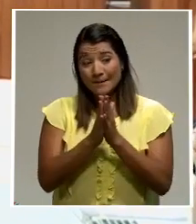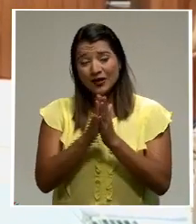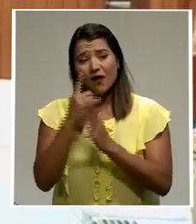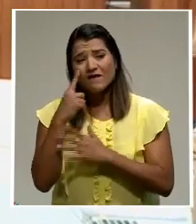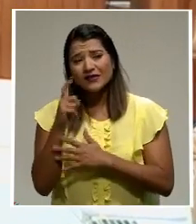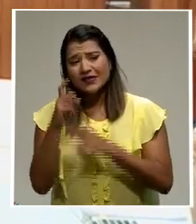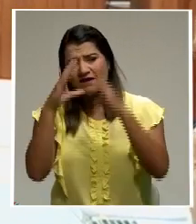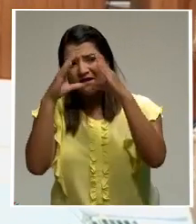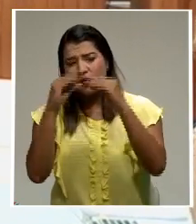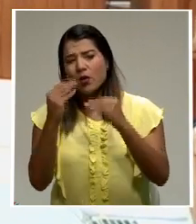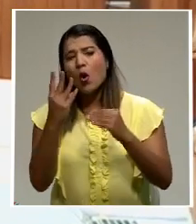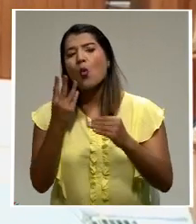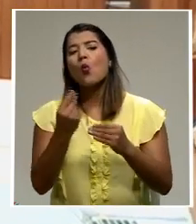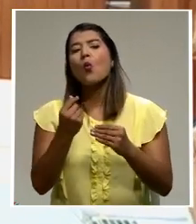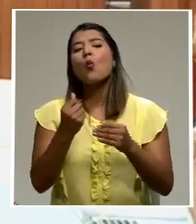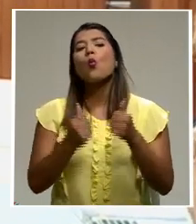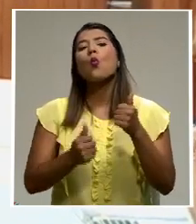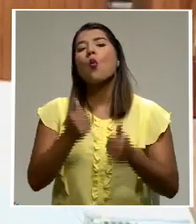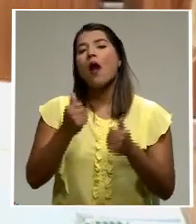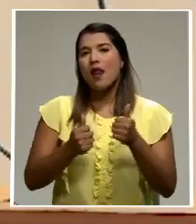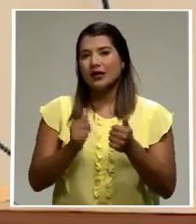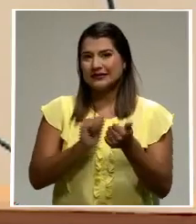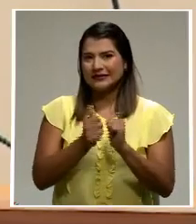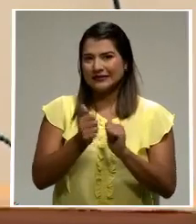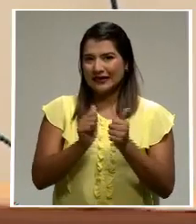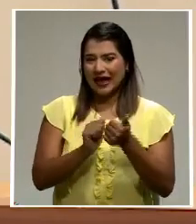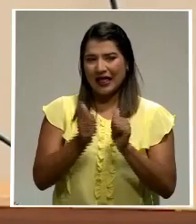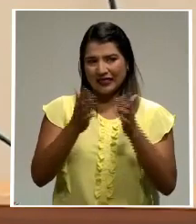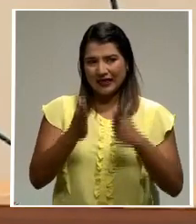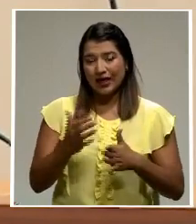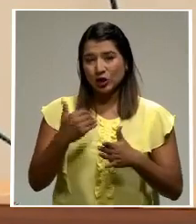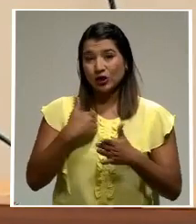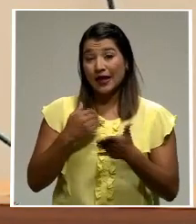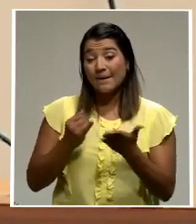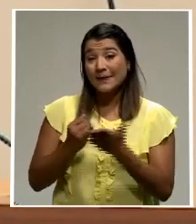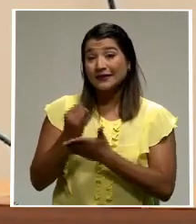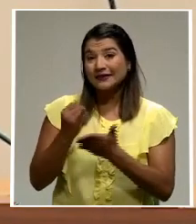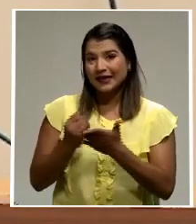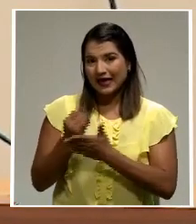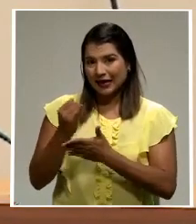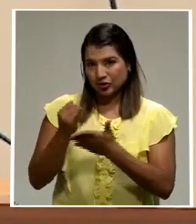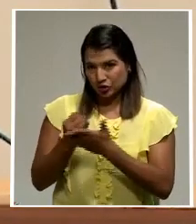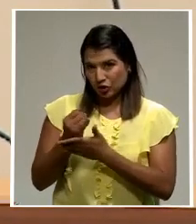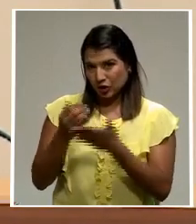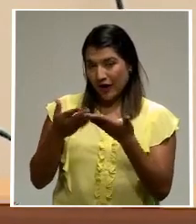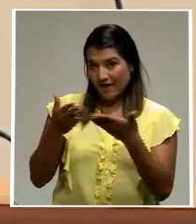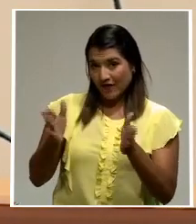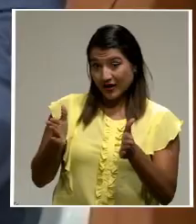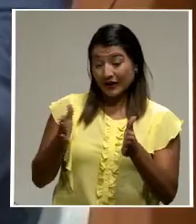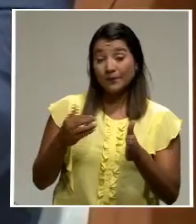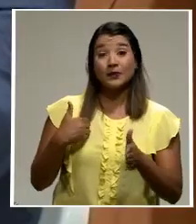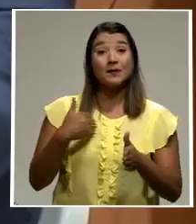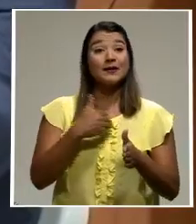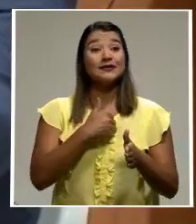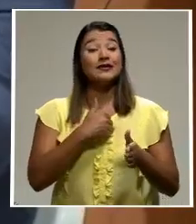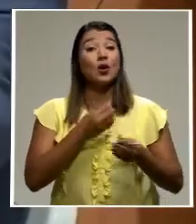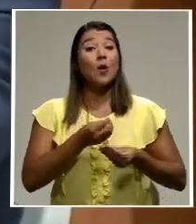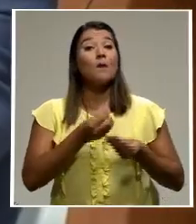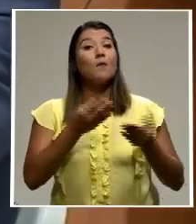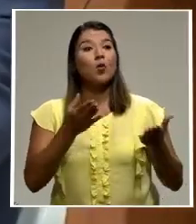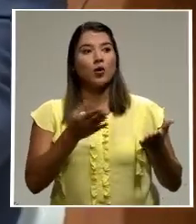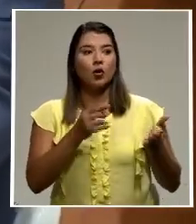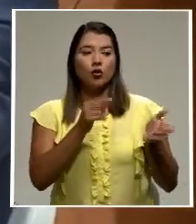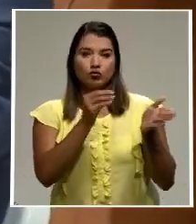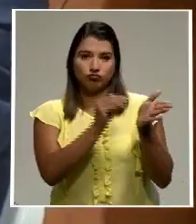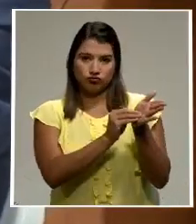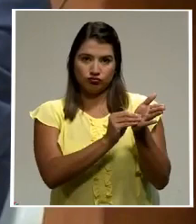información sobre cuáles candidatos a las alcaldías tenían causas penales abiertas. En esa respuesta, el Ministerio Público, Araya figuraba como